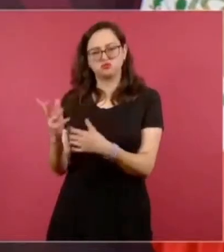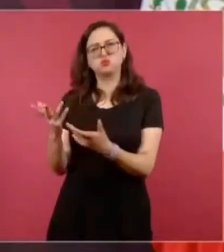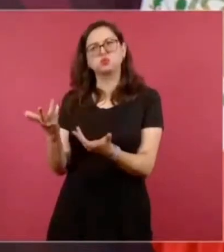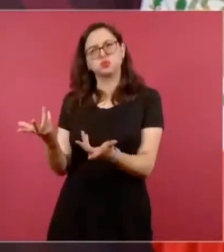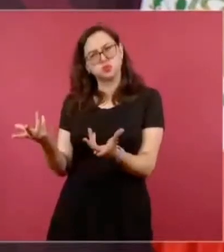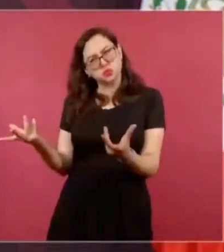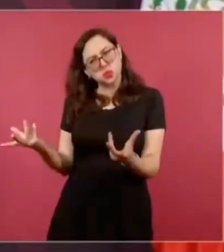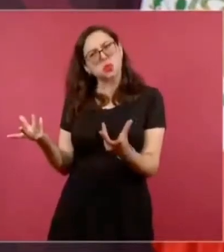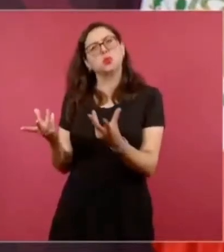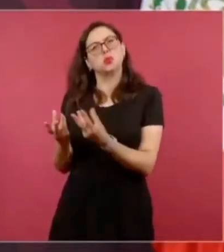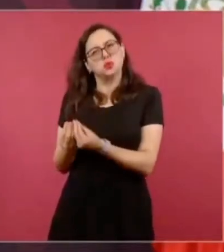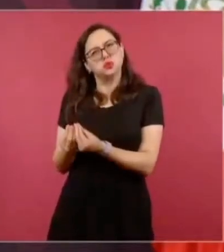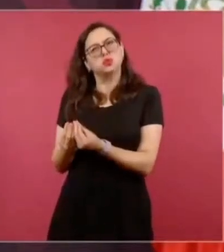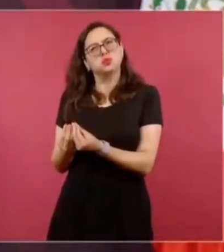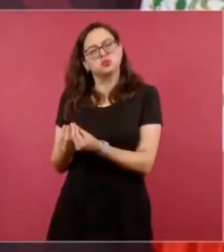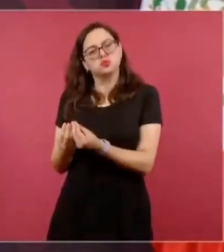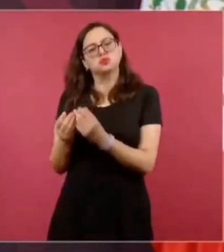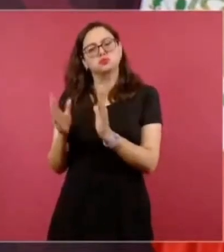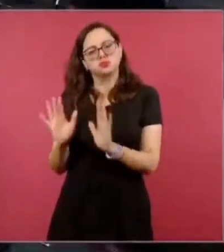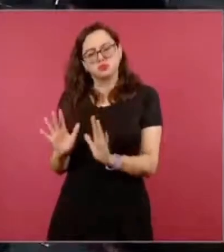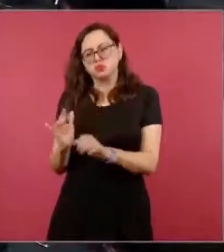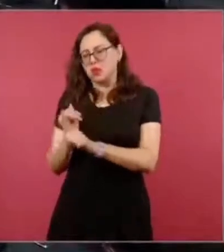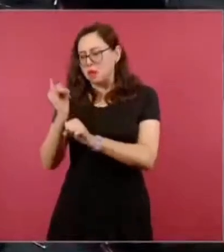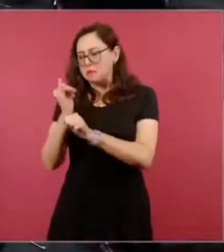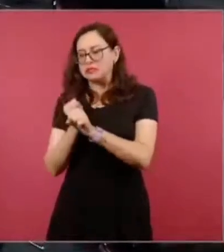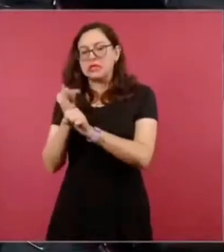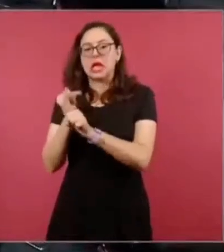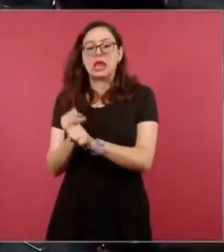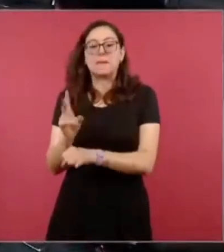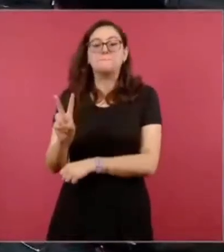a la verdad.